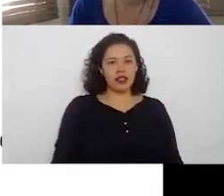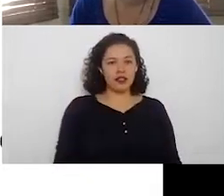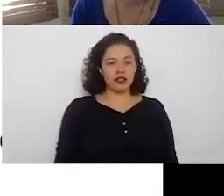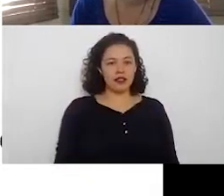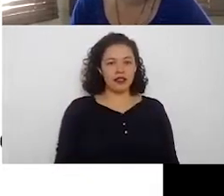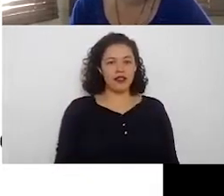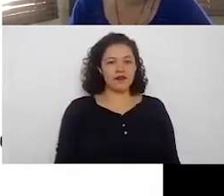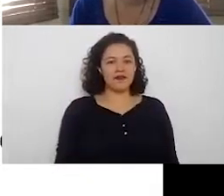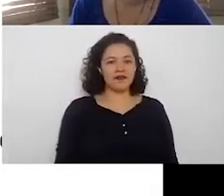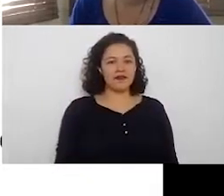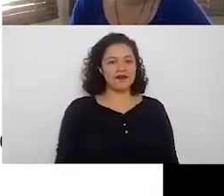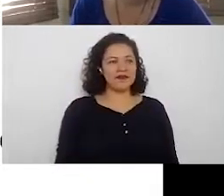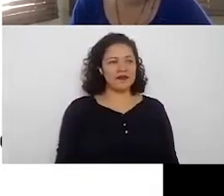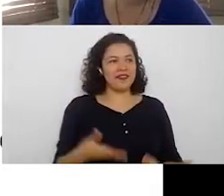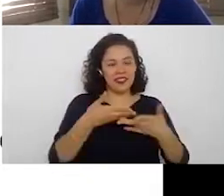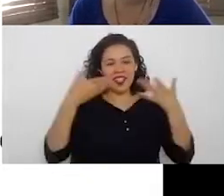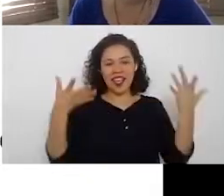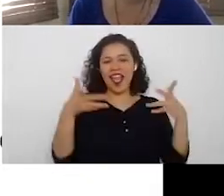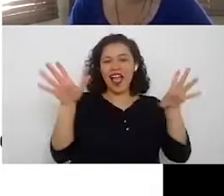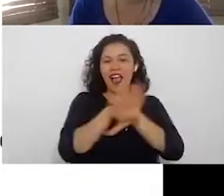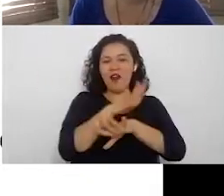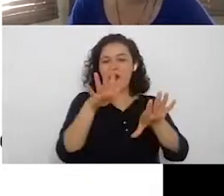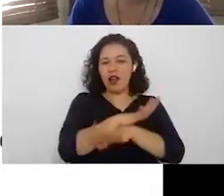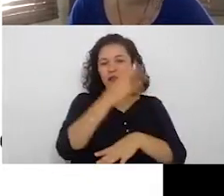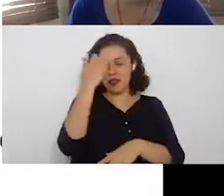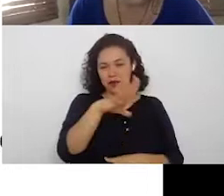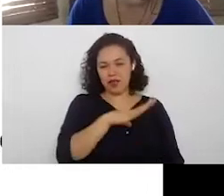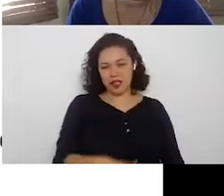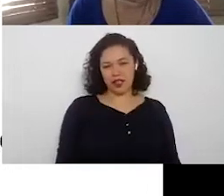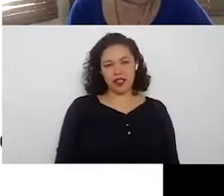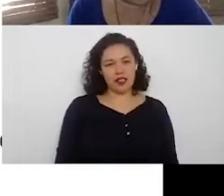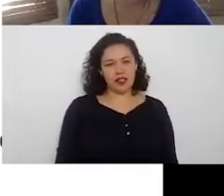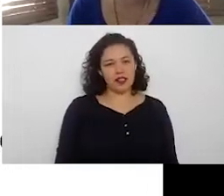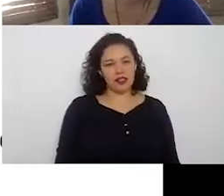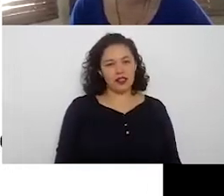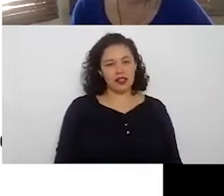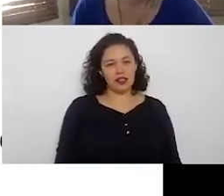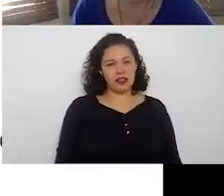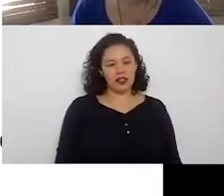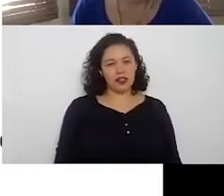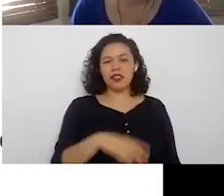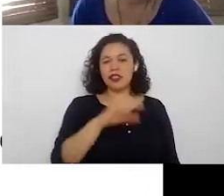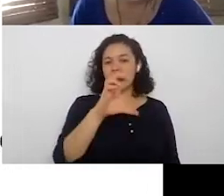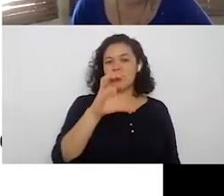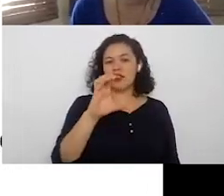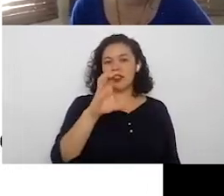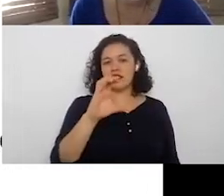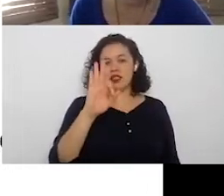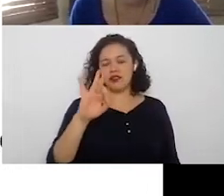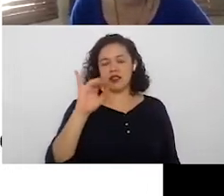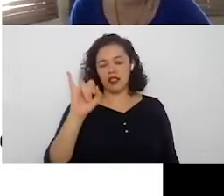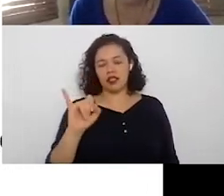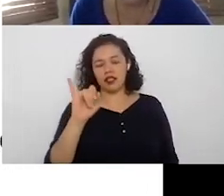Estamos en una época de muchos cambios. Bueno, sobre los CFDI, si llámese comprobantes fiscales